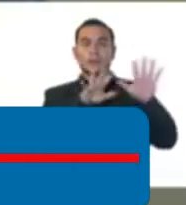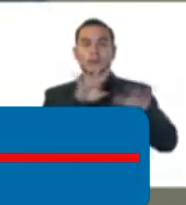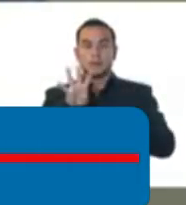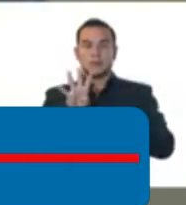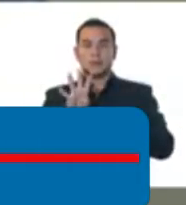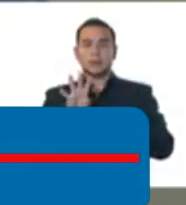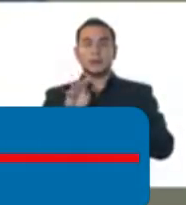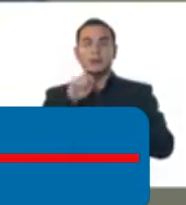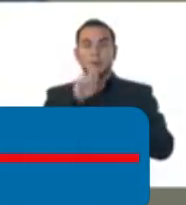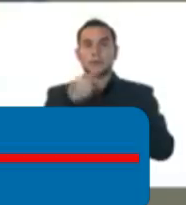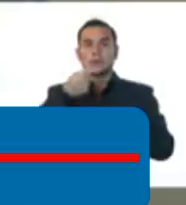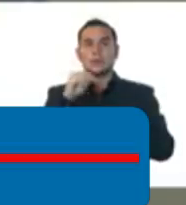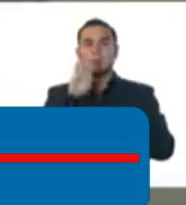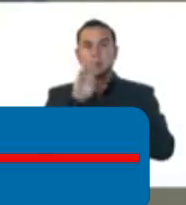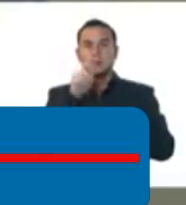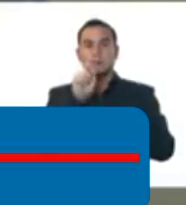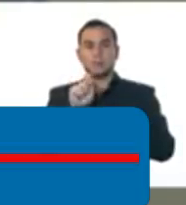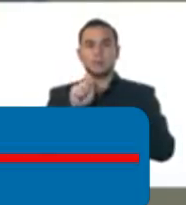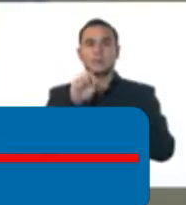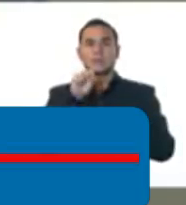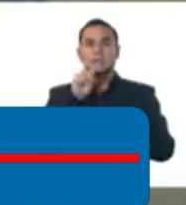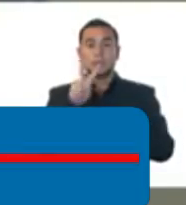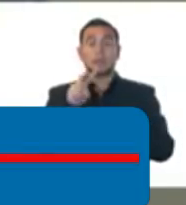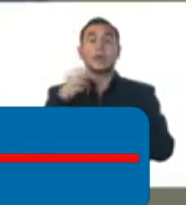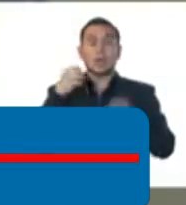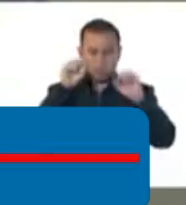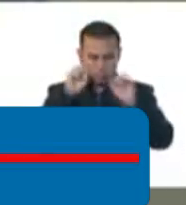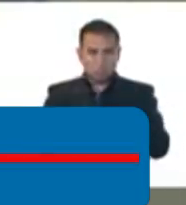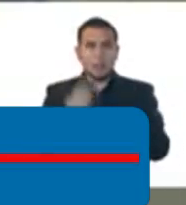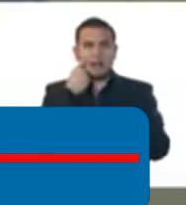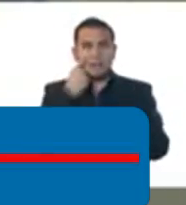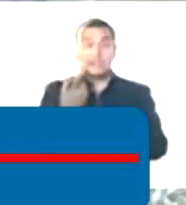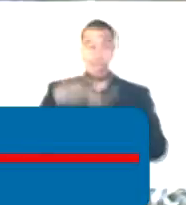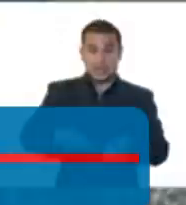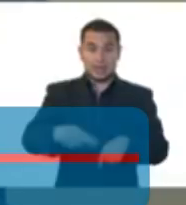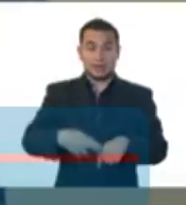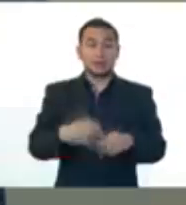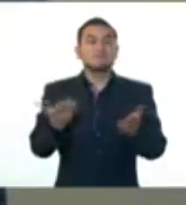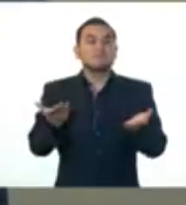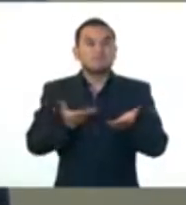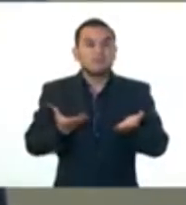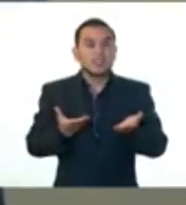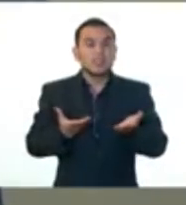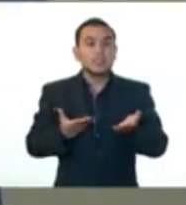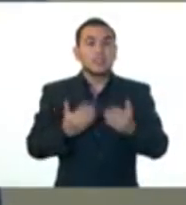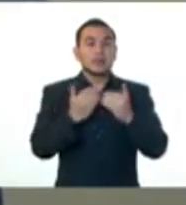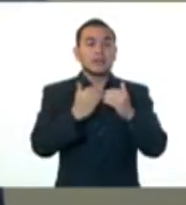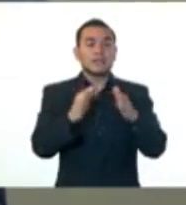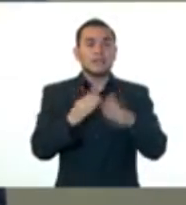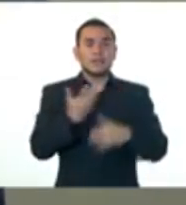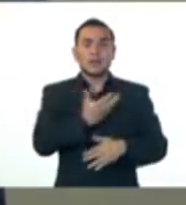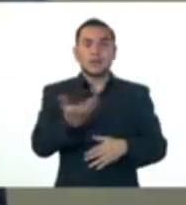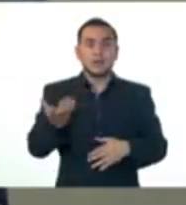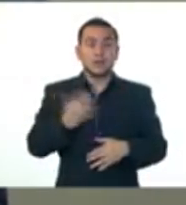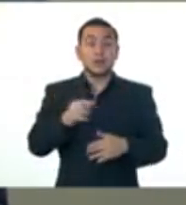sv y ahí pues se puede ver básicamente toda la información y eso da varias varias ventajas la